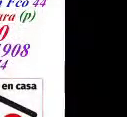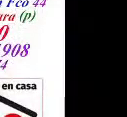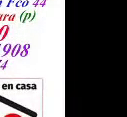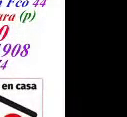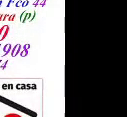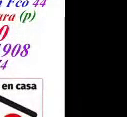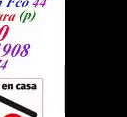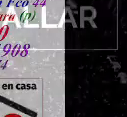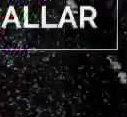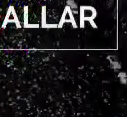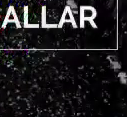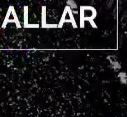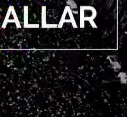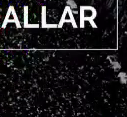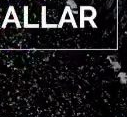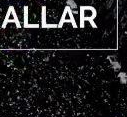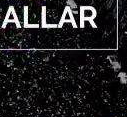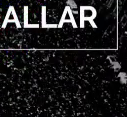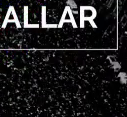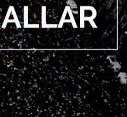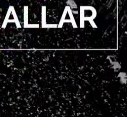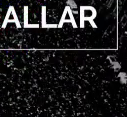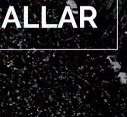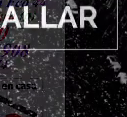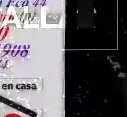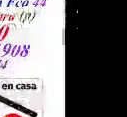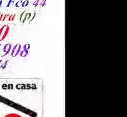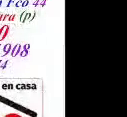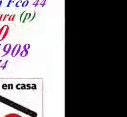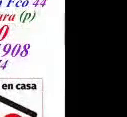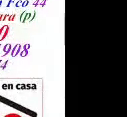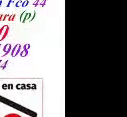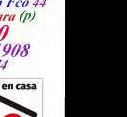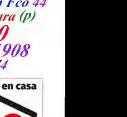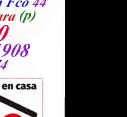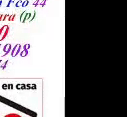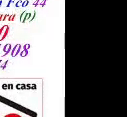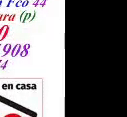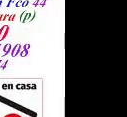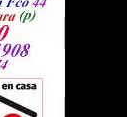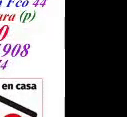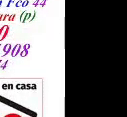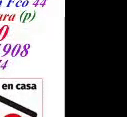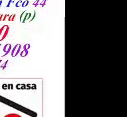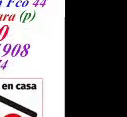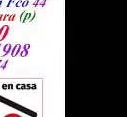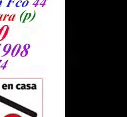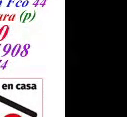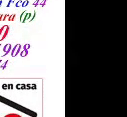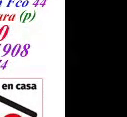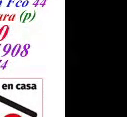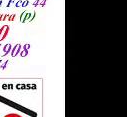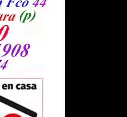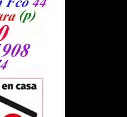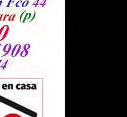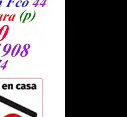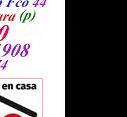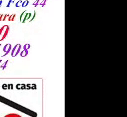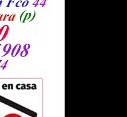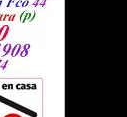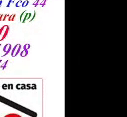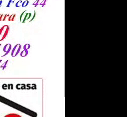característico, es exclusivo de COVID. Pero la presentación de la combinación de síntomas en un momento en el que tenemos una epidemia como